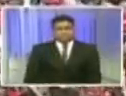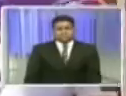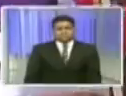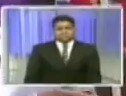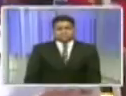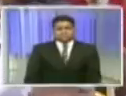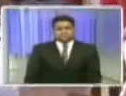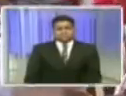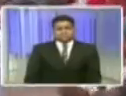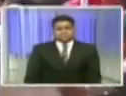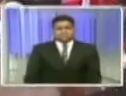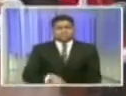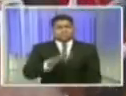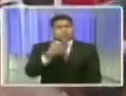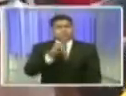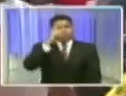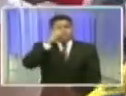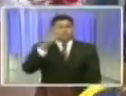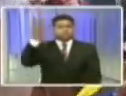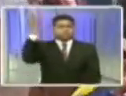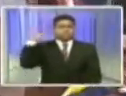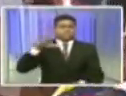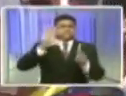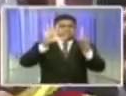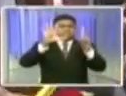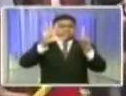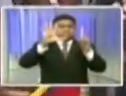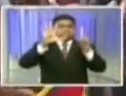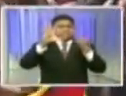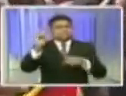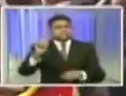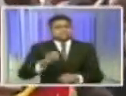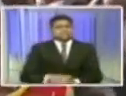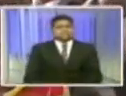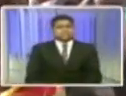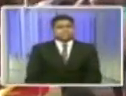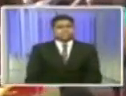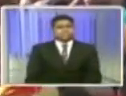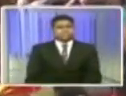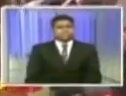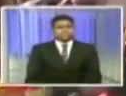Por allá por los años 60 había una consigna